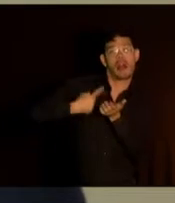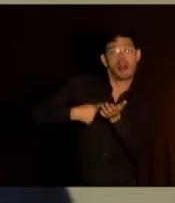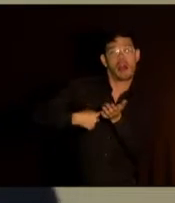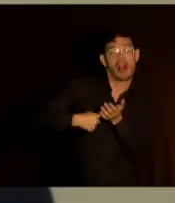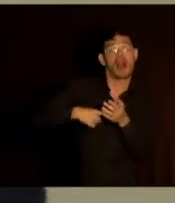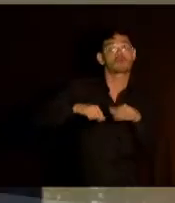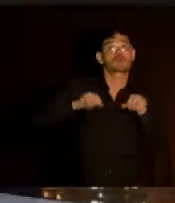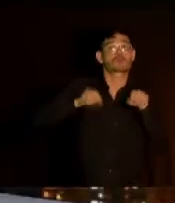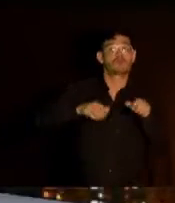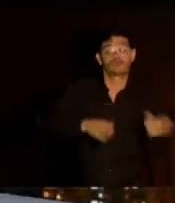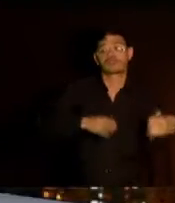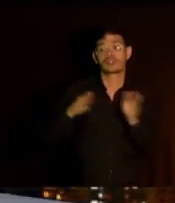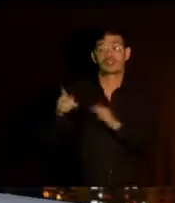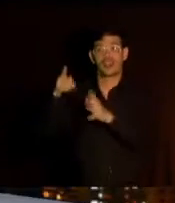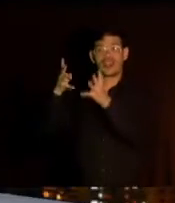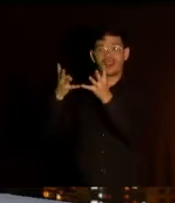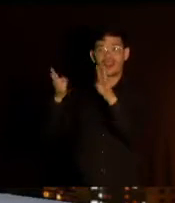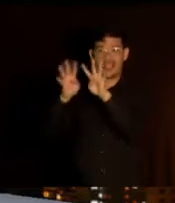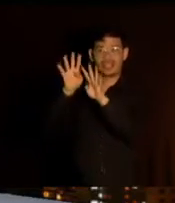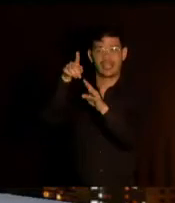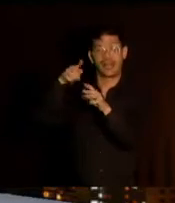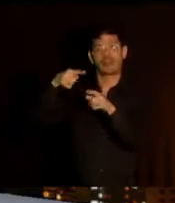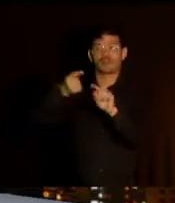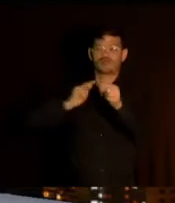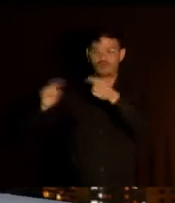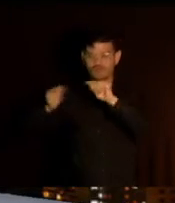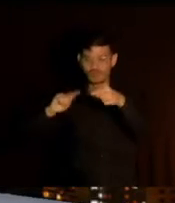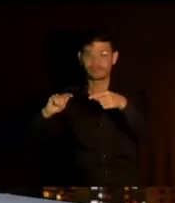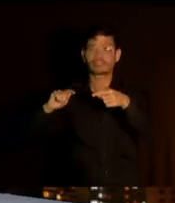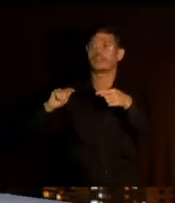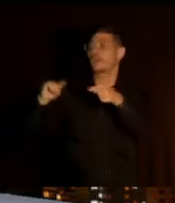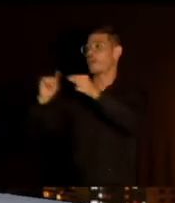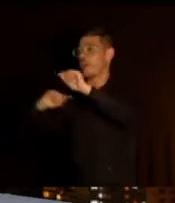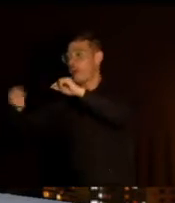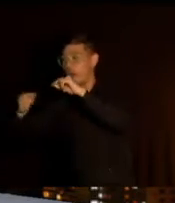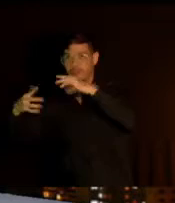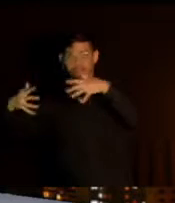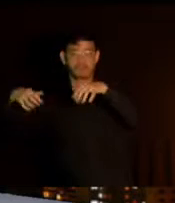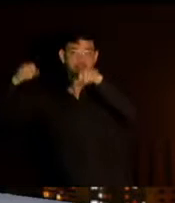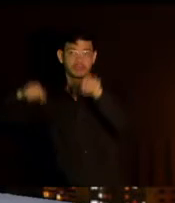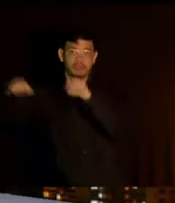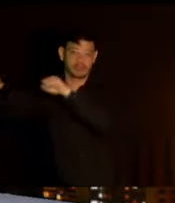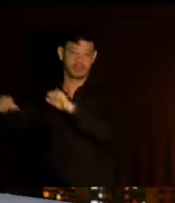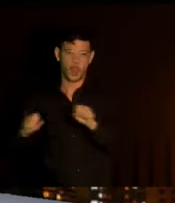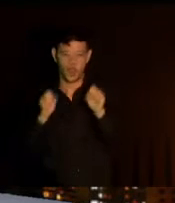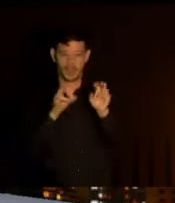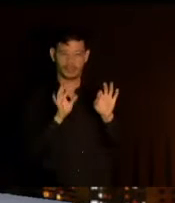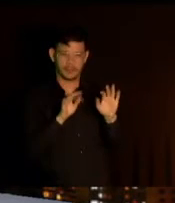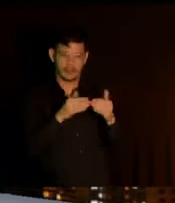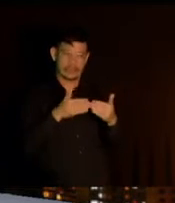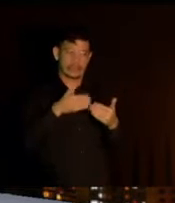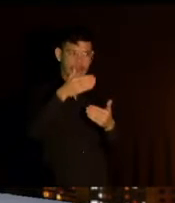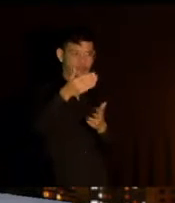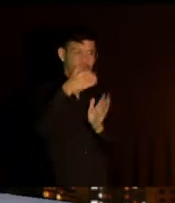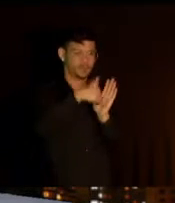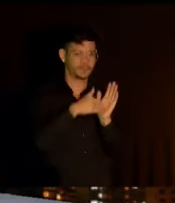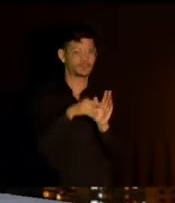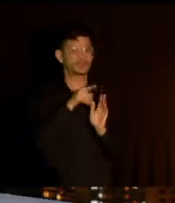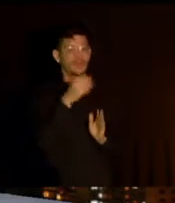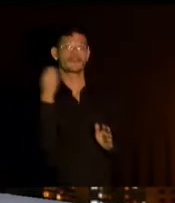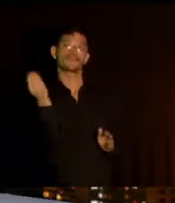en el Senado. Muy bien, ya regresaremos nuevamente con Juan Pablo Salazar, quien es miembro del Comité Olímpico, del